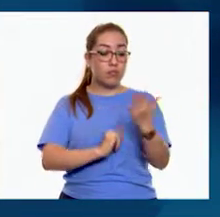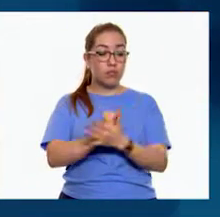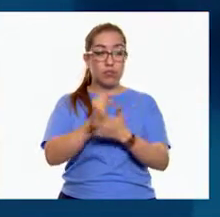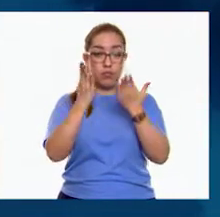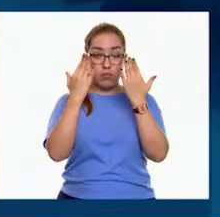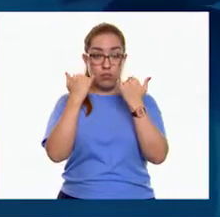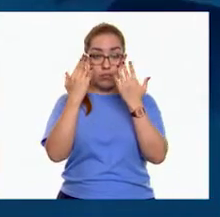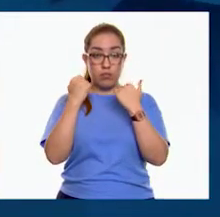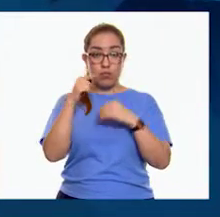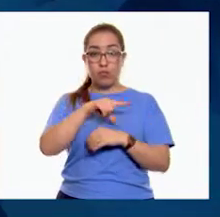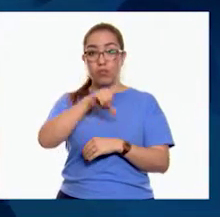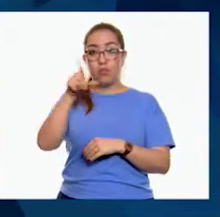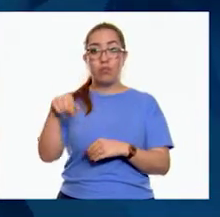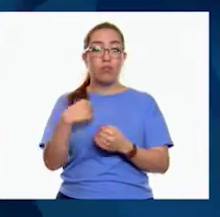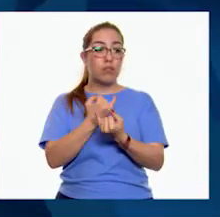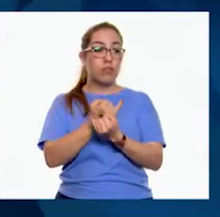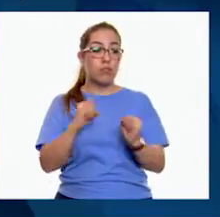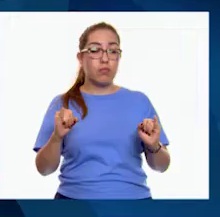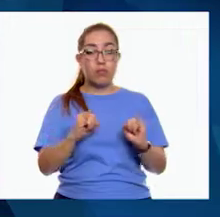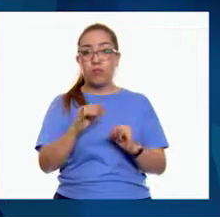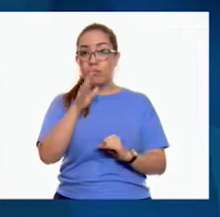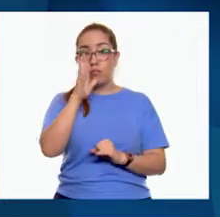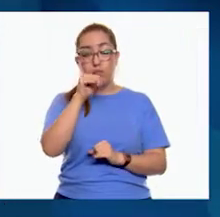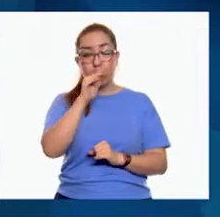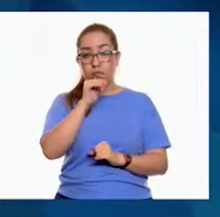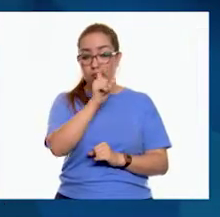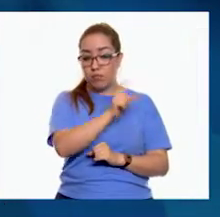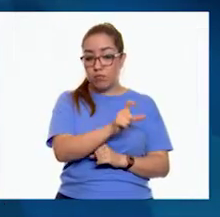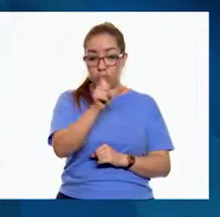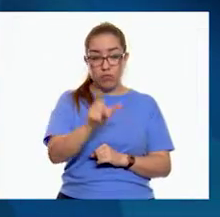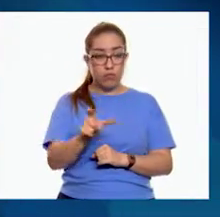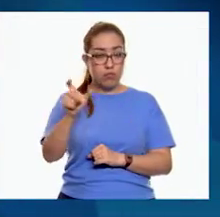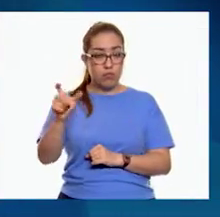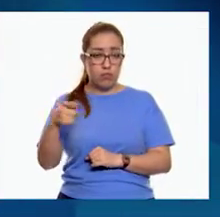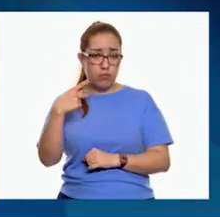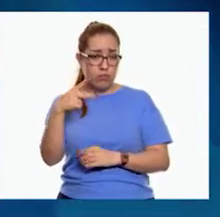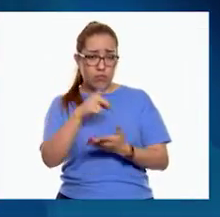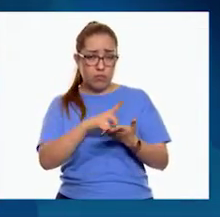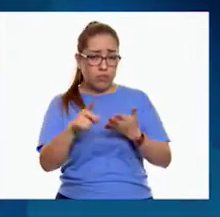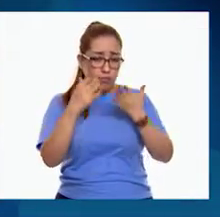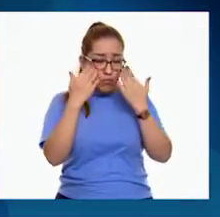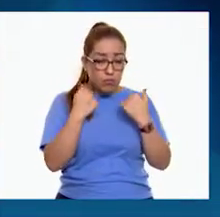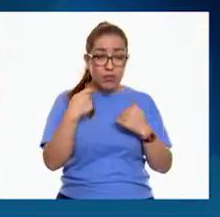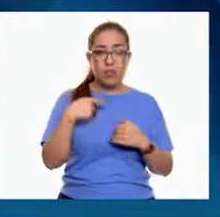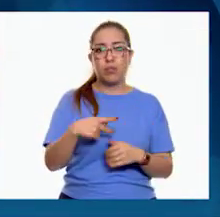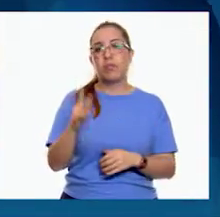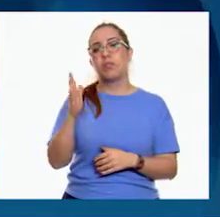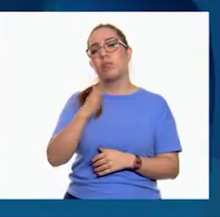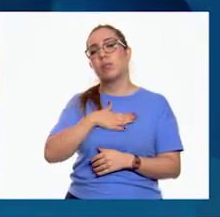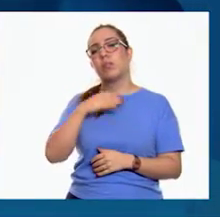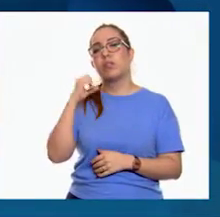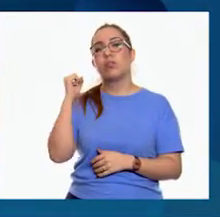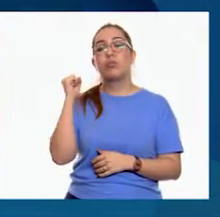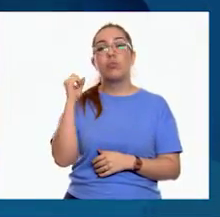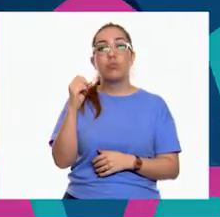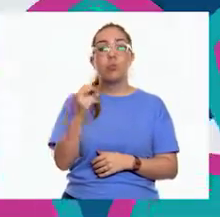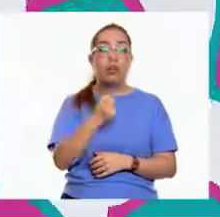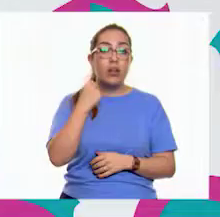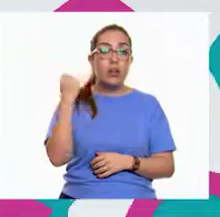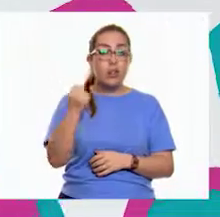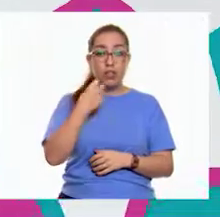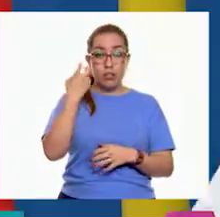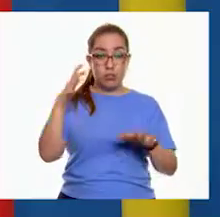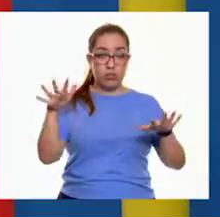les permitía ser independientes ni ejercer su ciudadanía plenamente. Lo bueno es que esto cambió en el año de